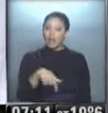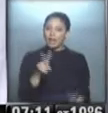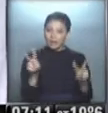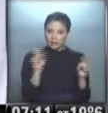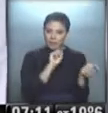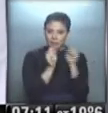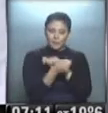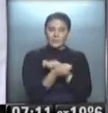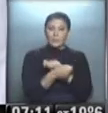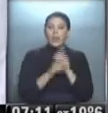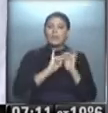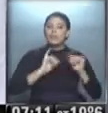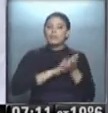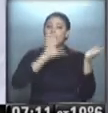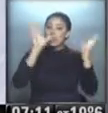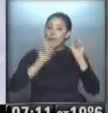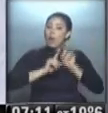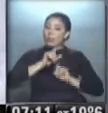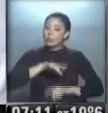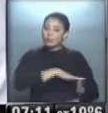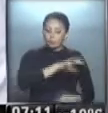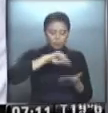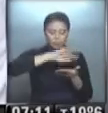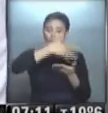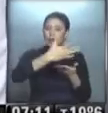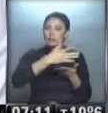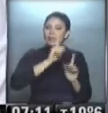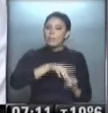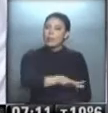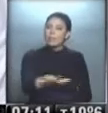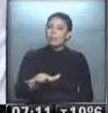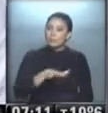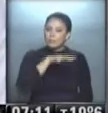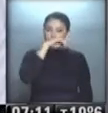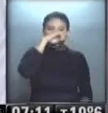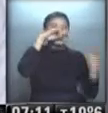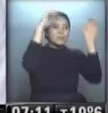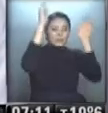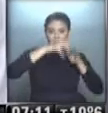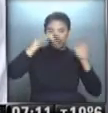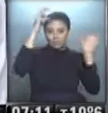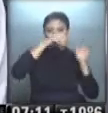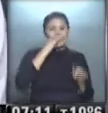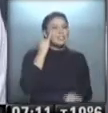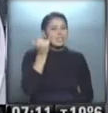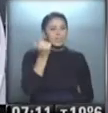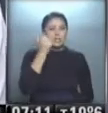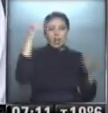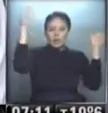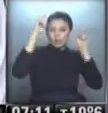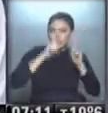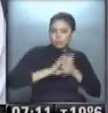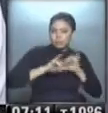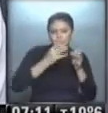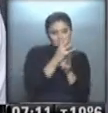Vamos a cambiar de tema para hablar del tiempo. Está lloviendo en el conurbano y en algunos barrios de la ciudad de Buenos Aires, pero cesó el alerta meteorológico por